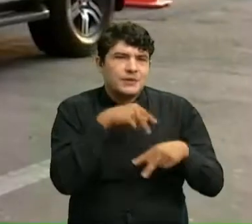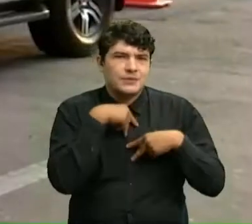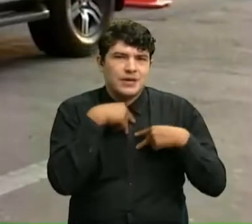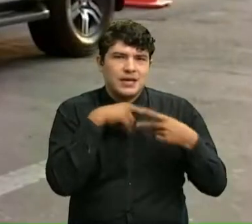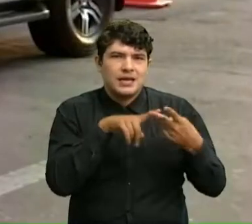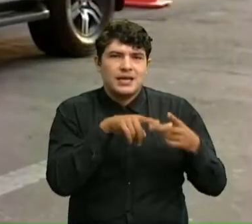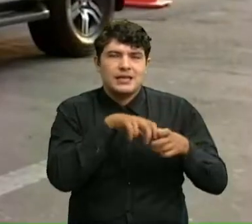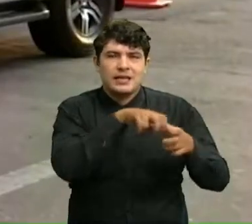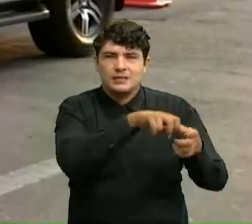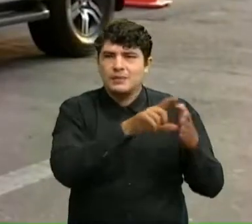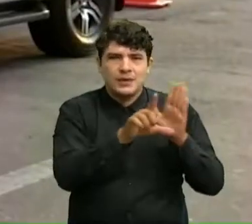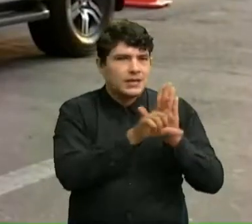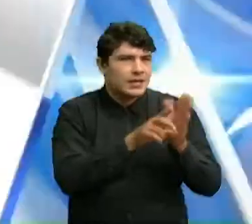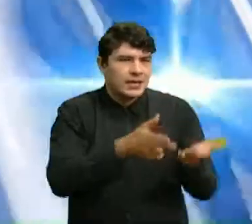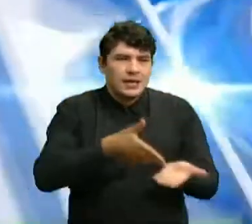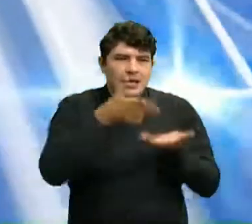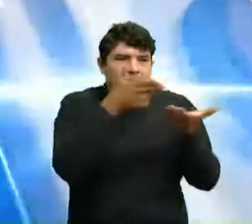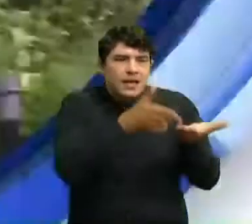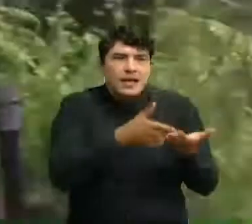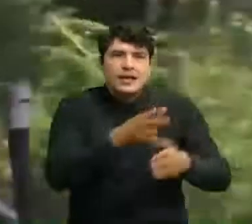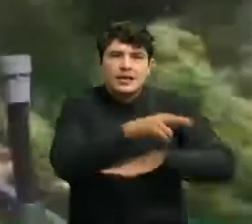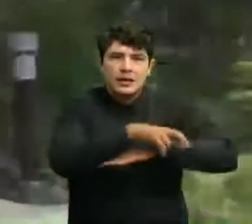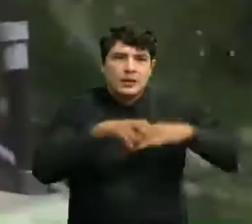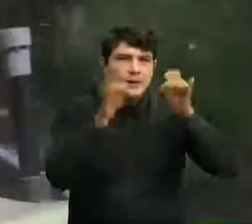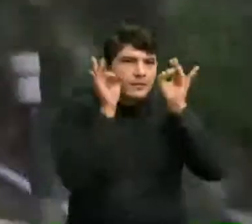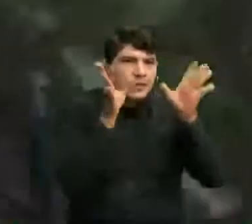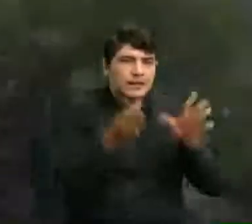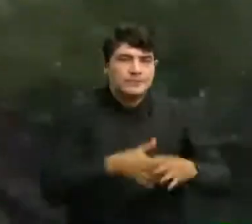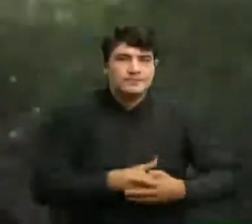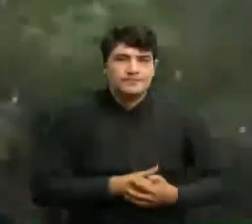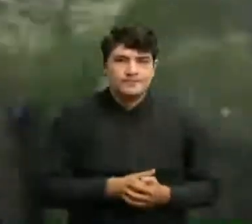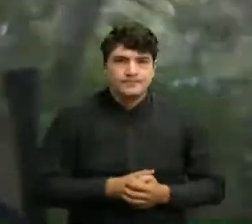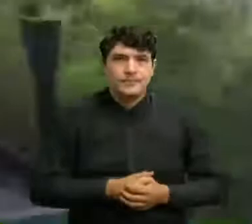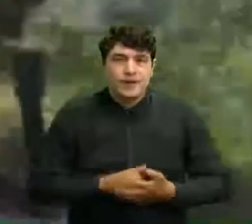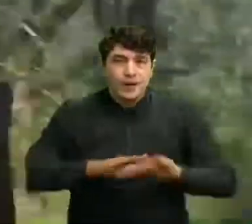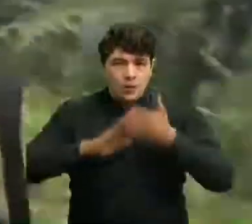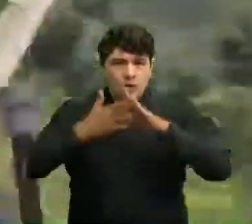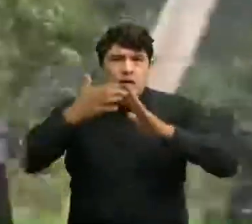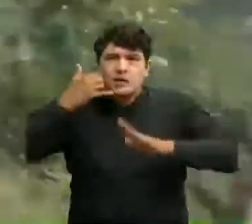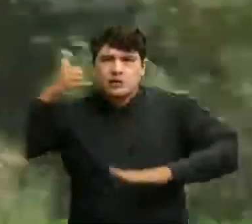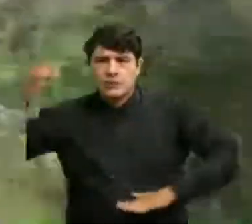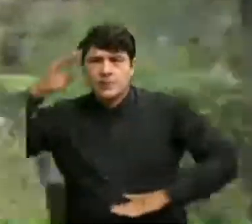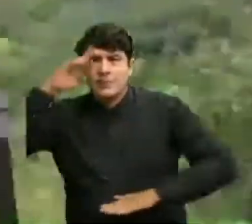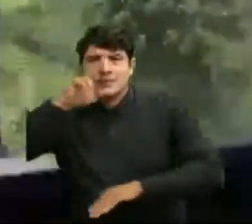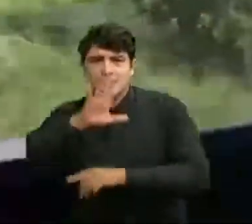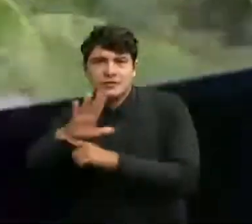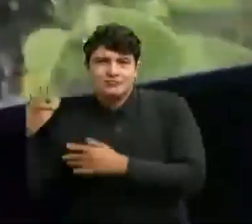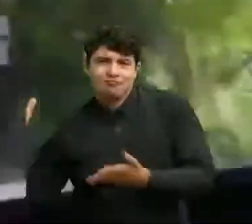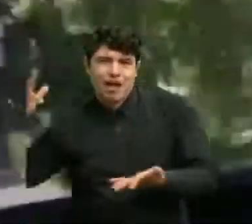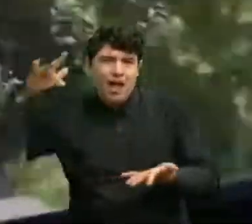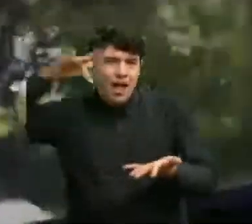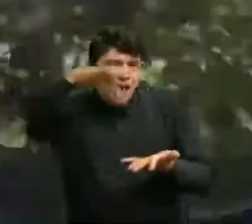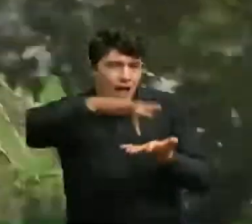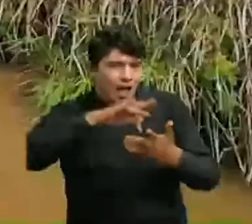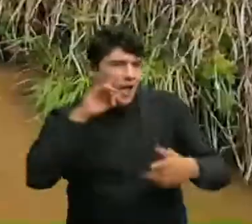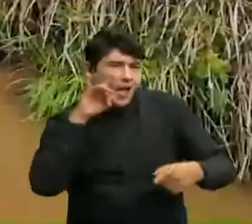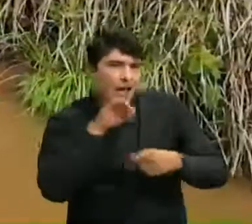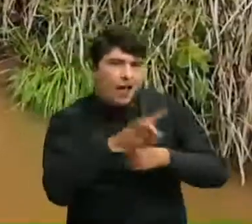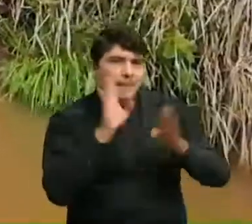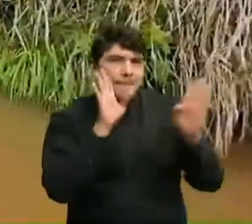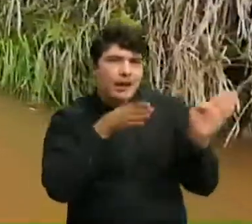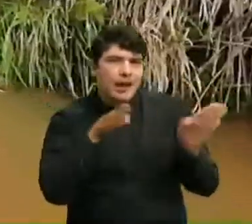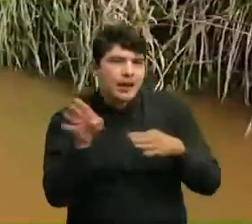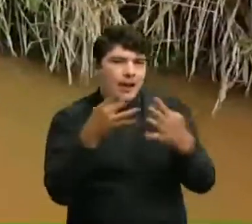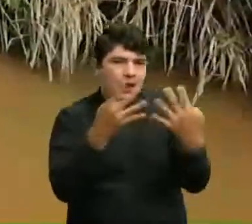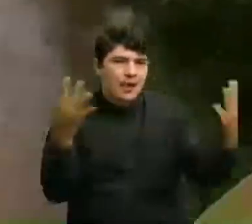hurto calificado y agravado. Esta situación fue informada por la comunidad a la policía, quienes llegaron inmediatamente al sector, poniendo en marcha el plan candado